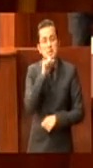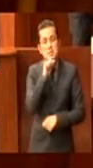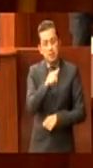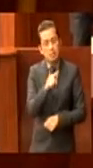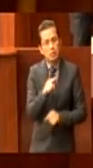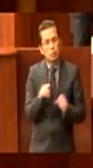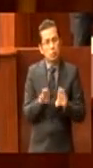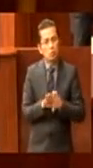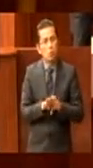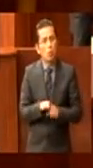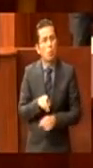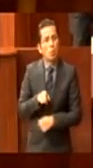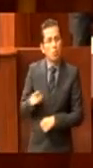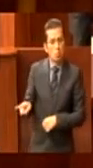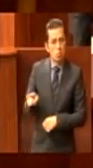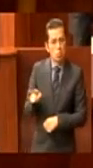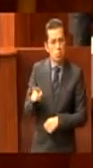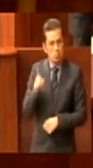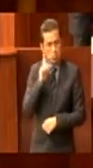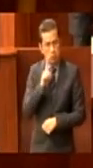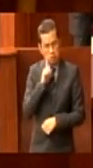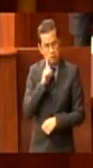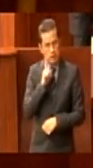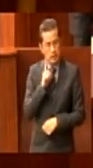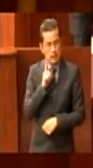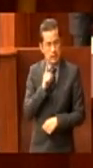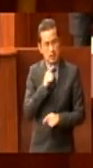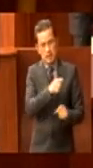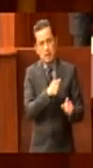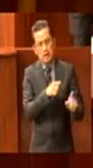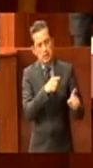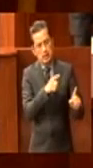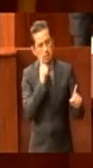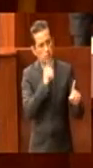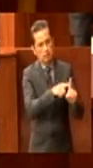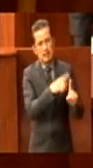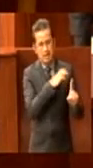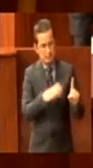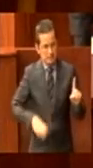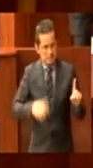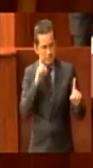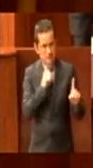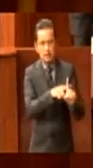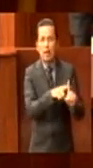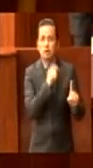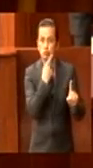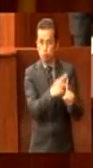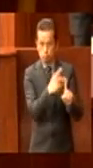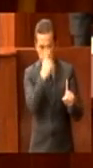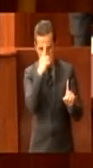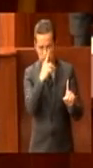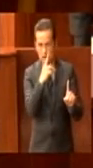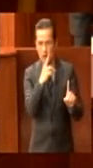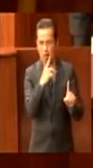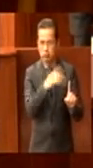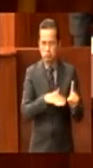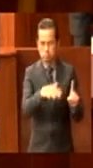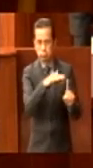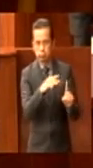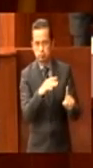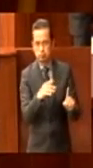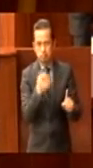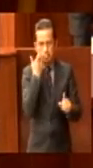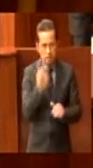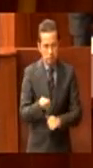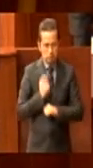participa como candidata la denunciada se encuentra entre los de mayor riesgo de violencia política